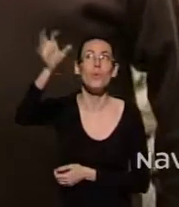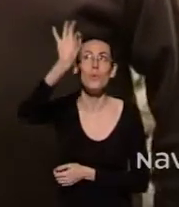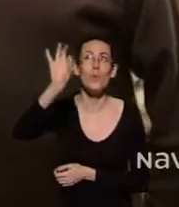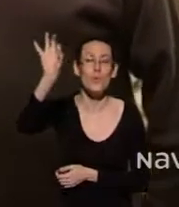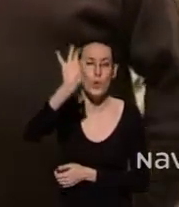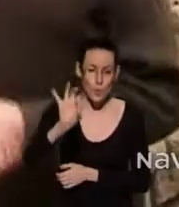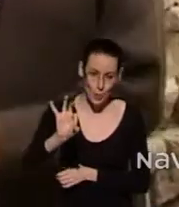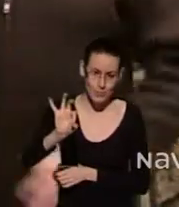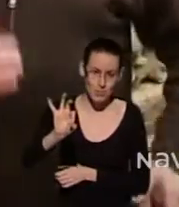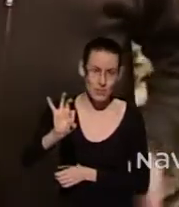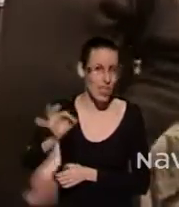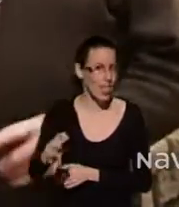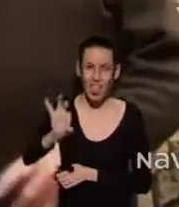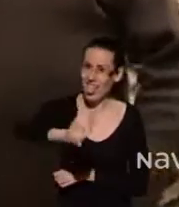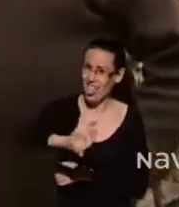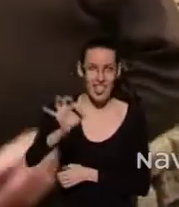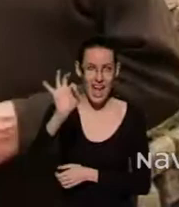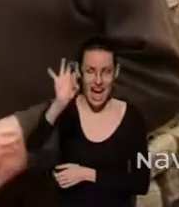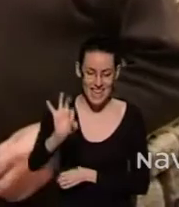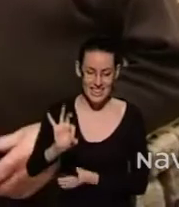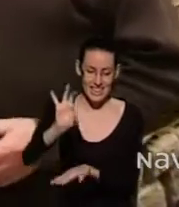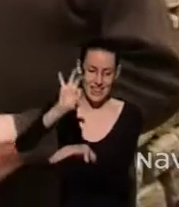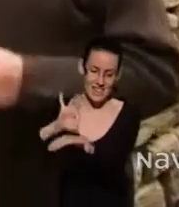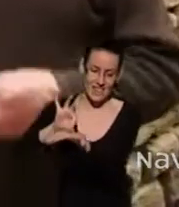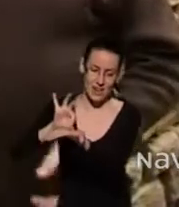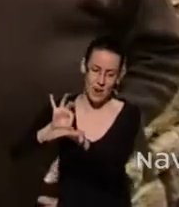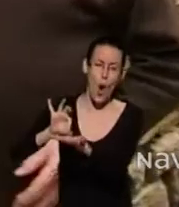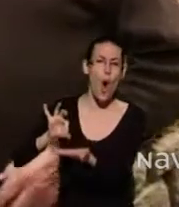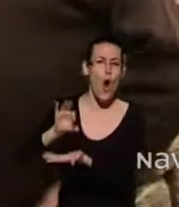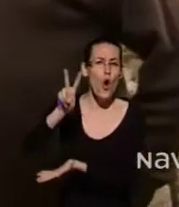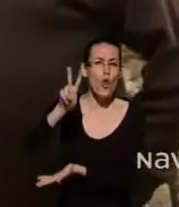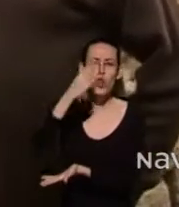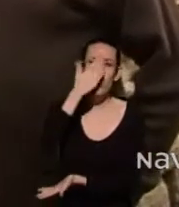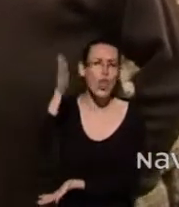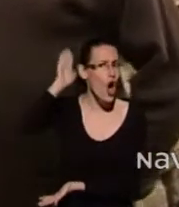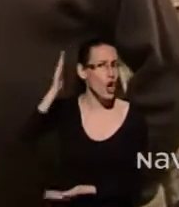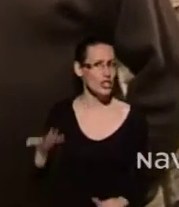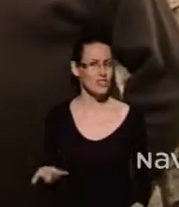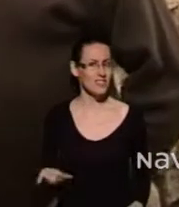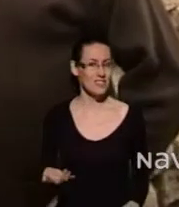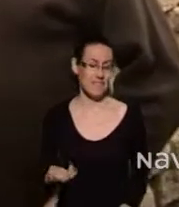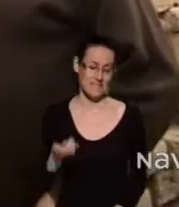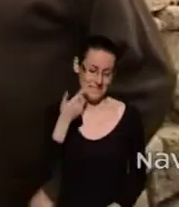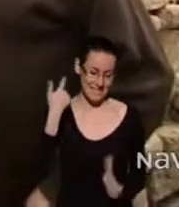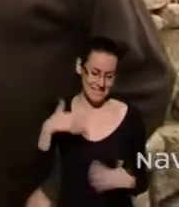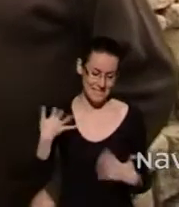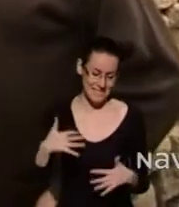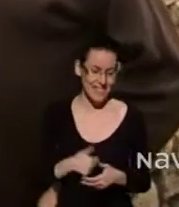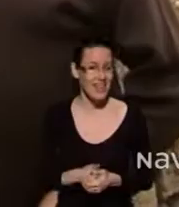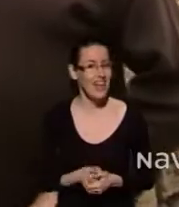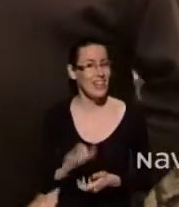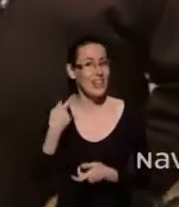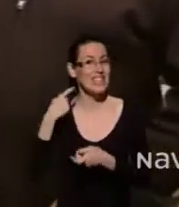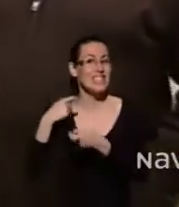que tiene dos caras. Aprieta por los campos y dice, fíjate, si hay gente templada en Zaragoza, pues no me ha podido pillar